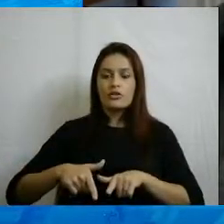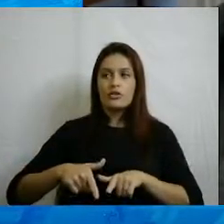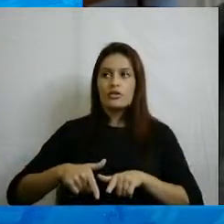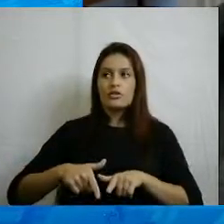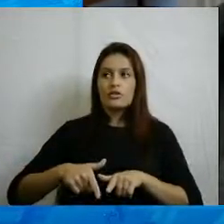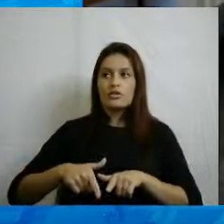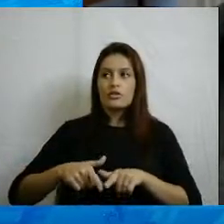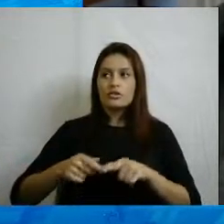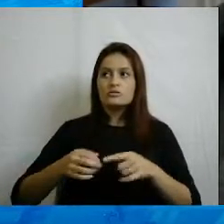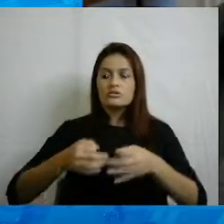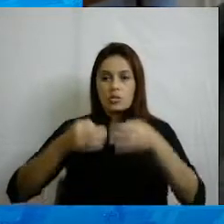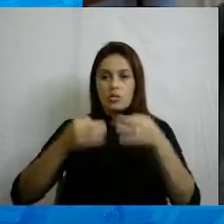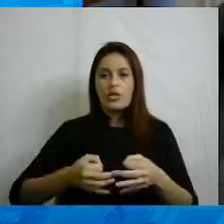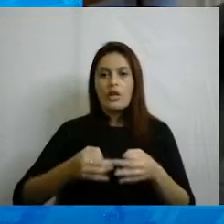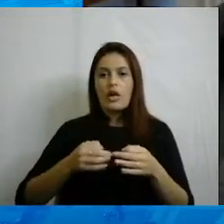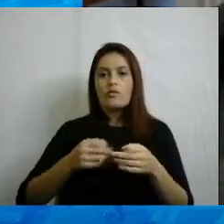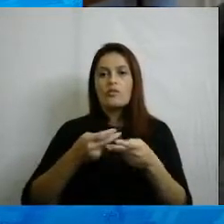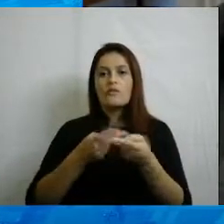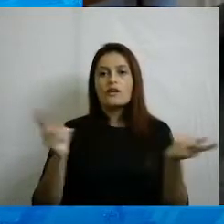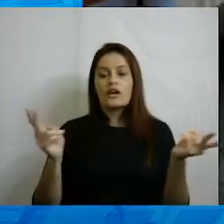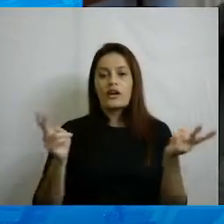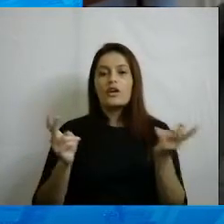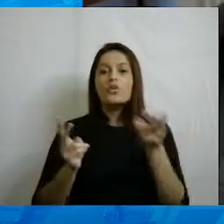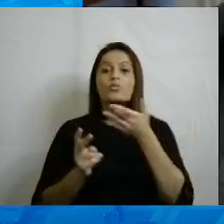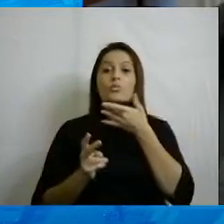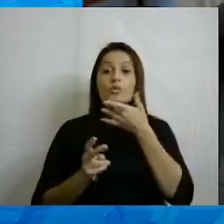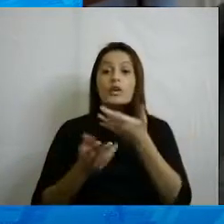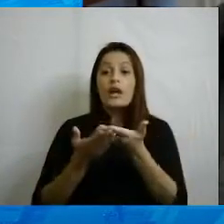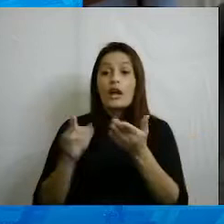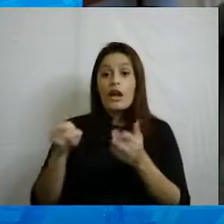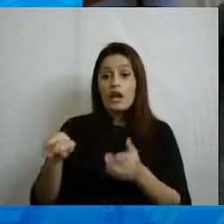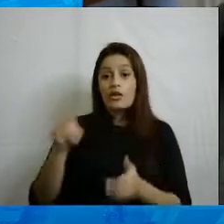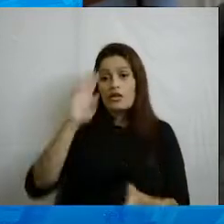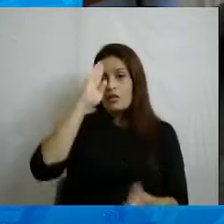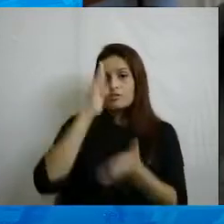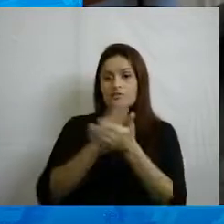de Seguridad Pública, porque ellos lo designaron ahí.